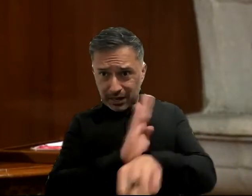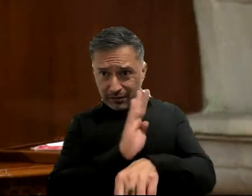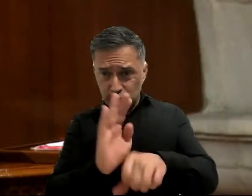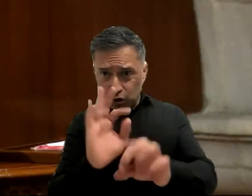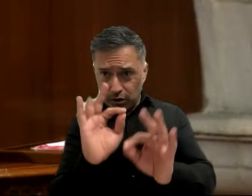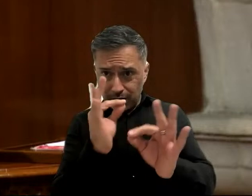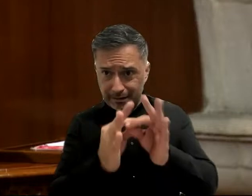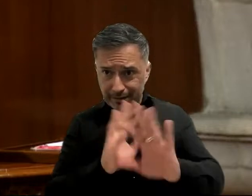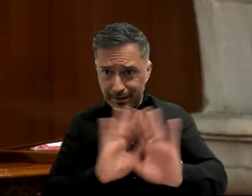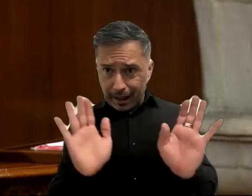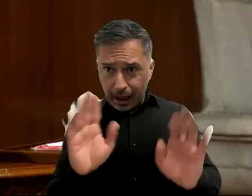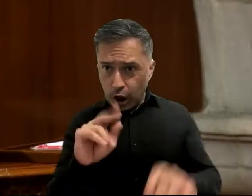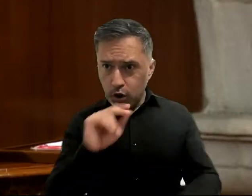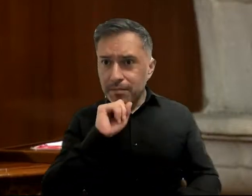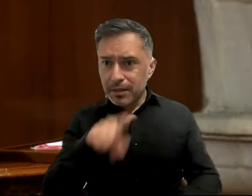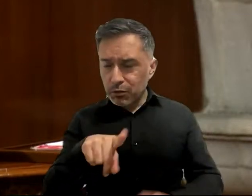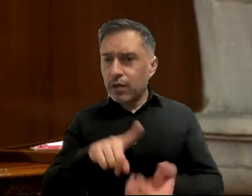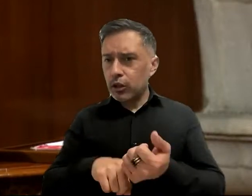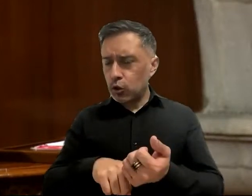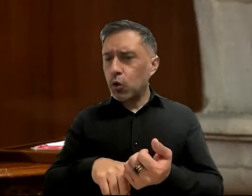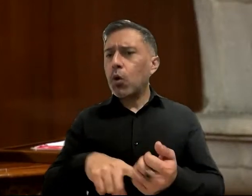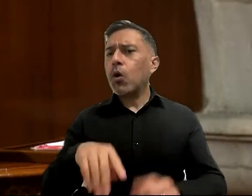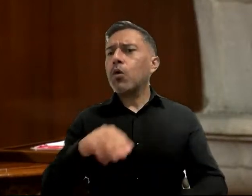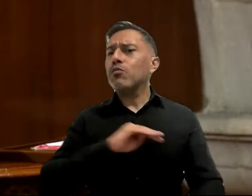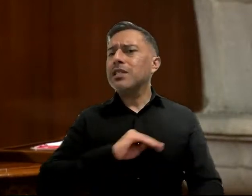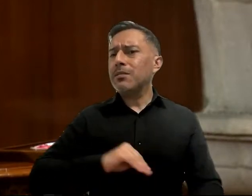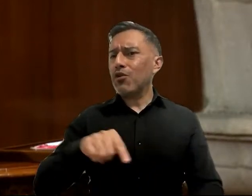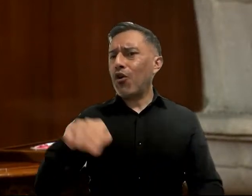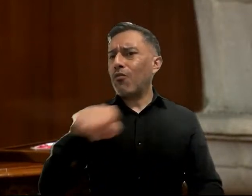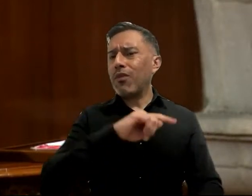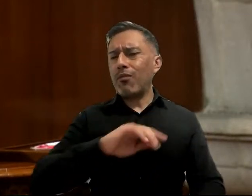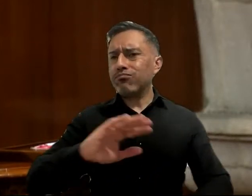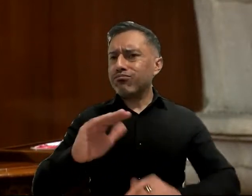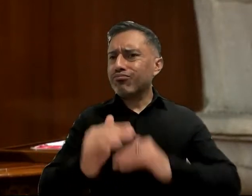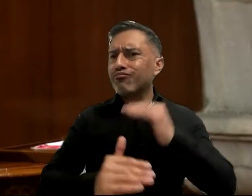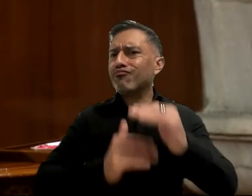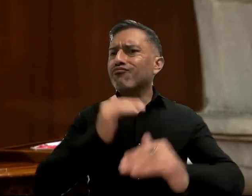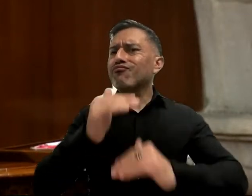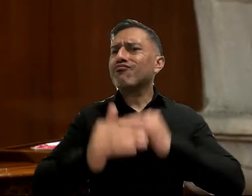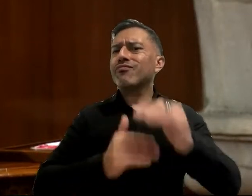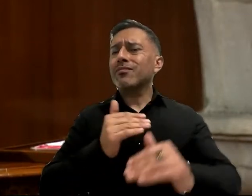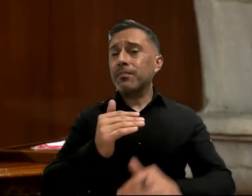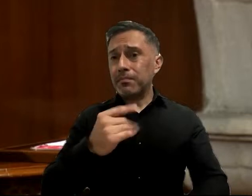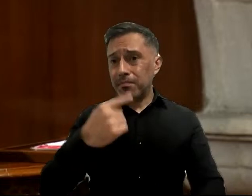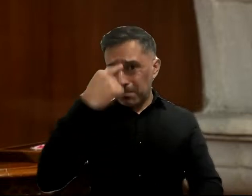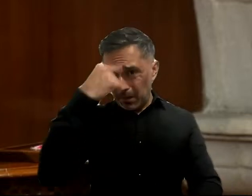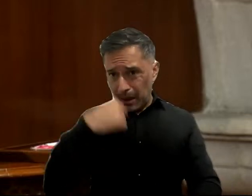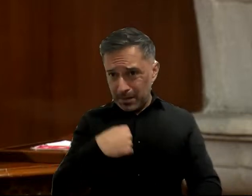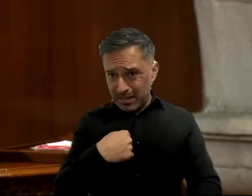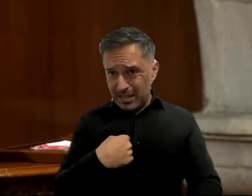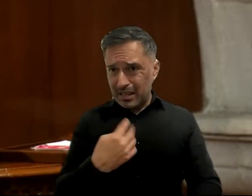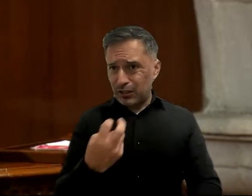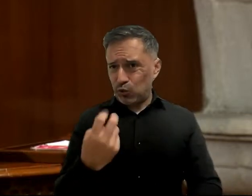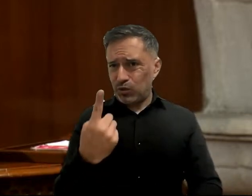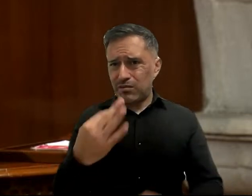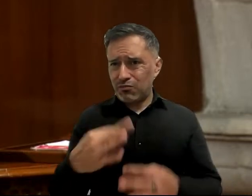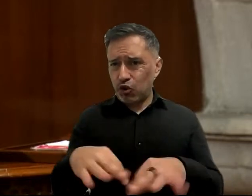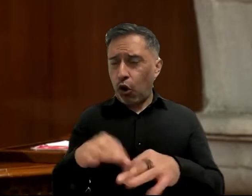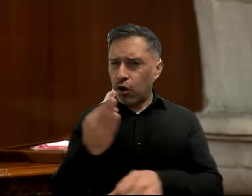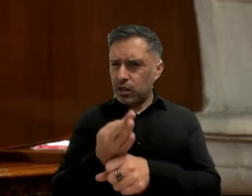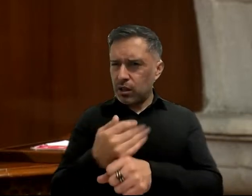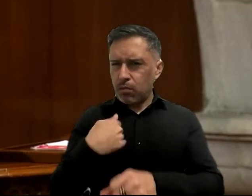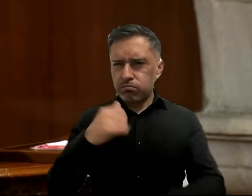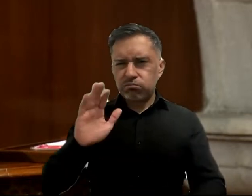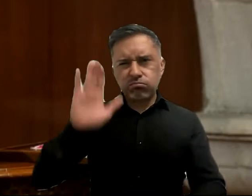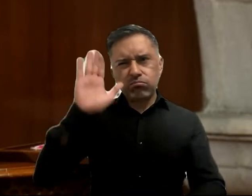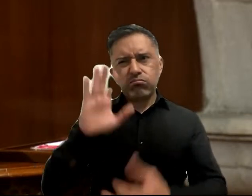desarrollo integral del municipio en su conjunto. Es muy importante para su servidora señalar en este uso de la voz que